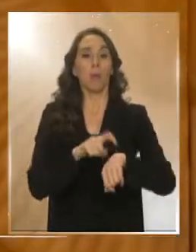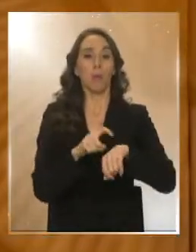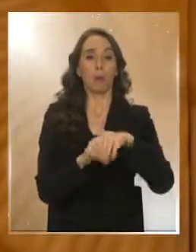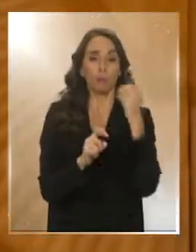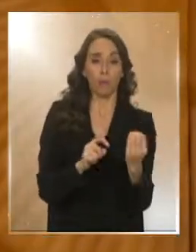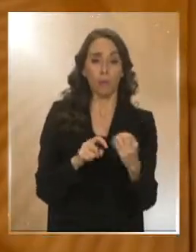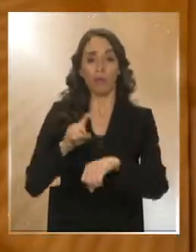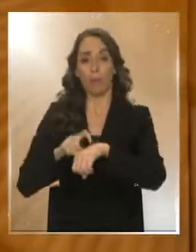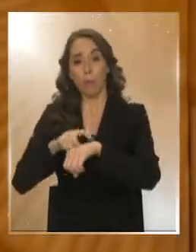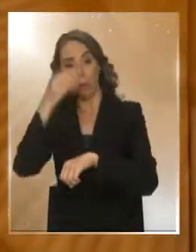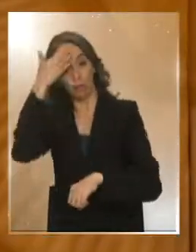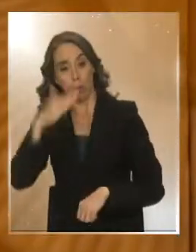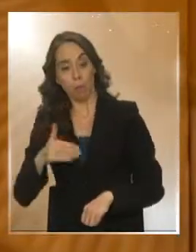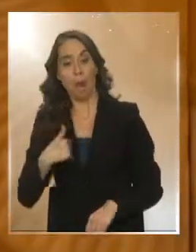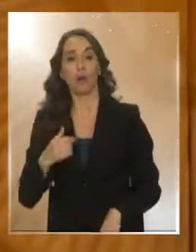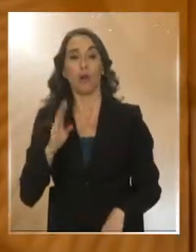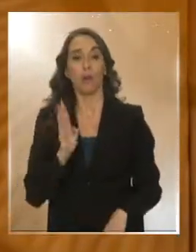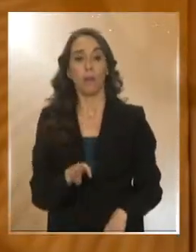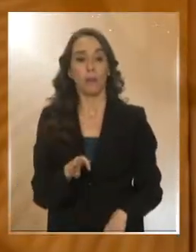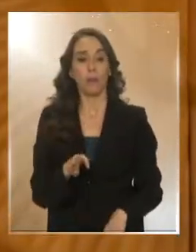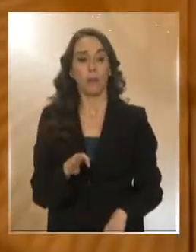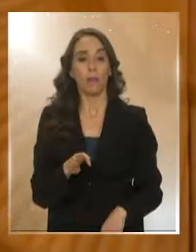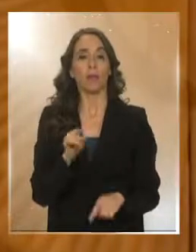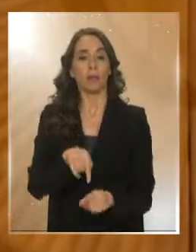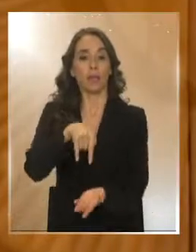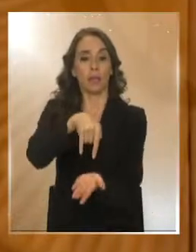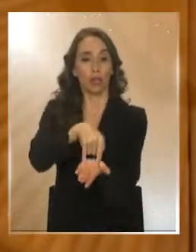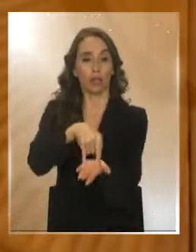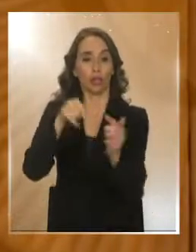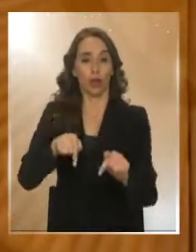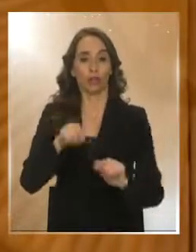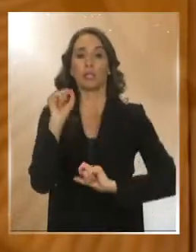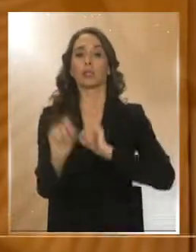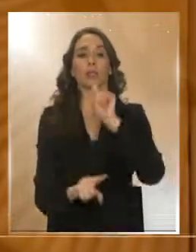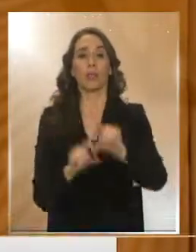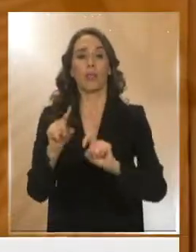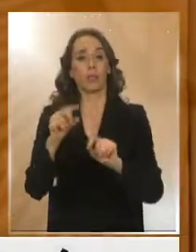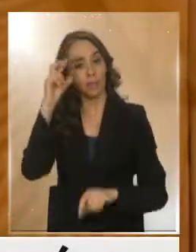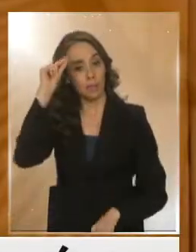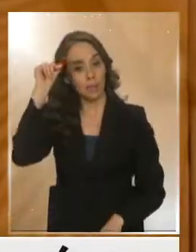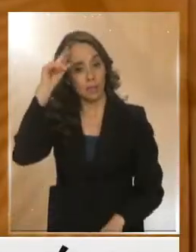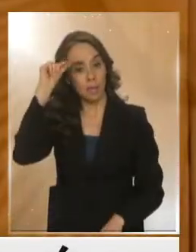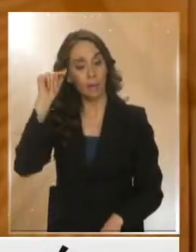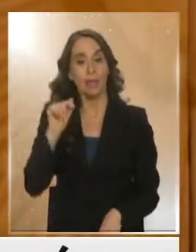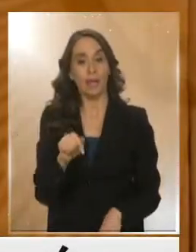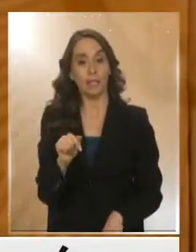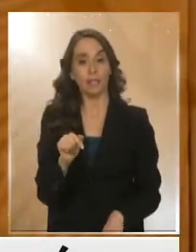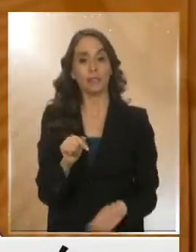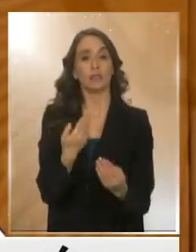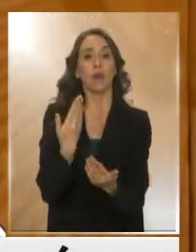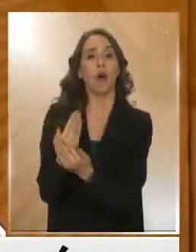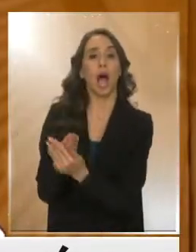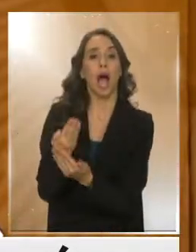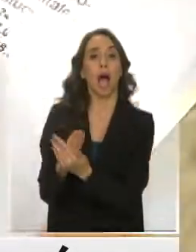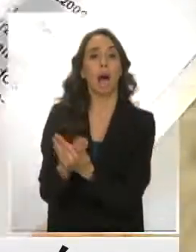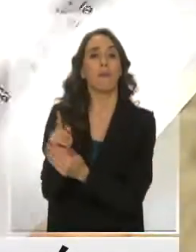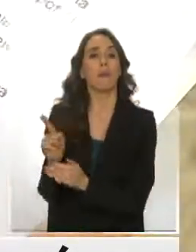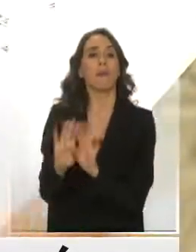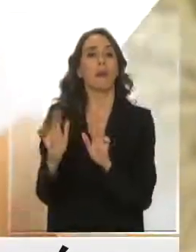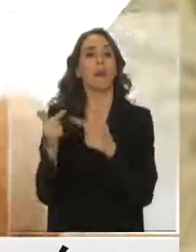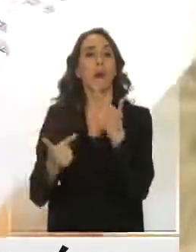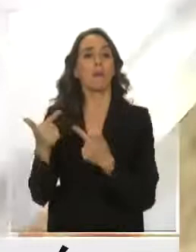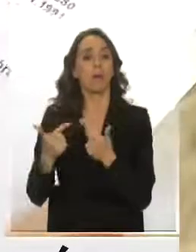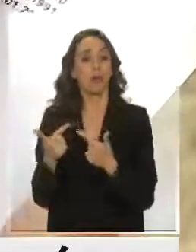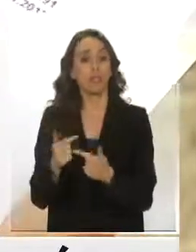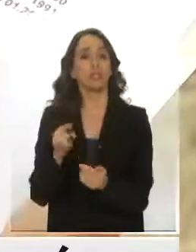malas uno tiene que estar en este Congreso para defender ideas. Este es un aprovechamiento político.